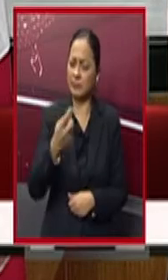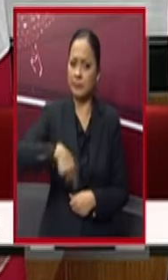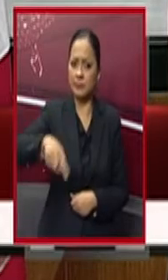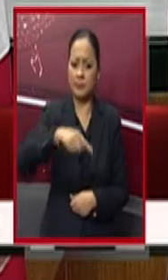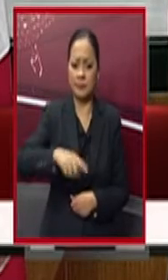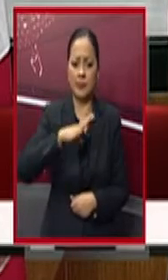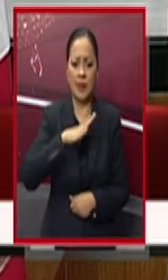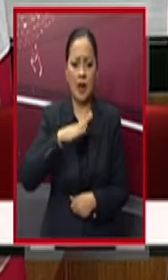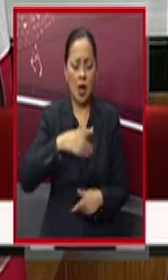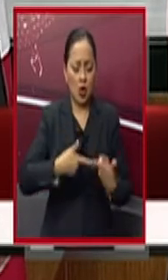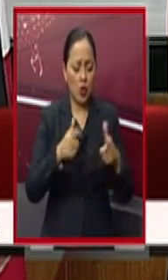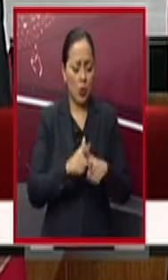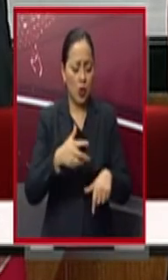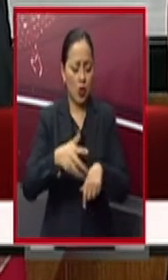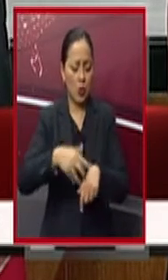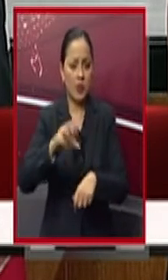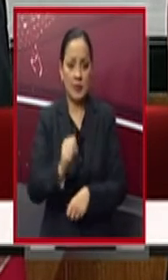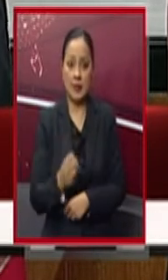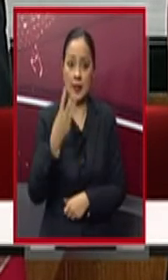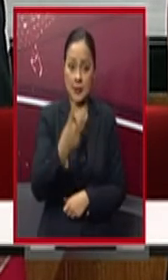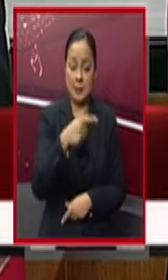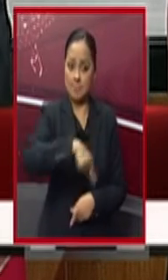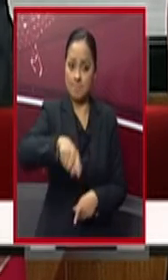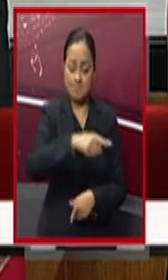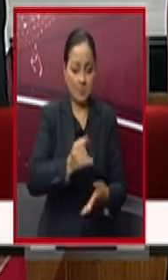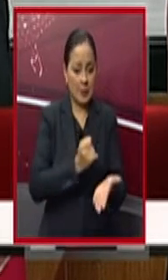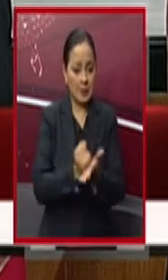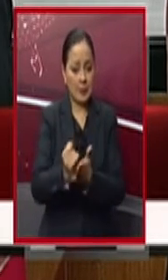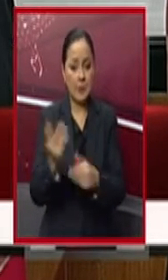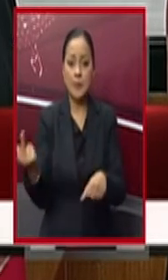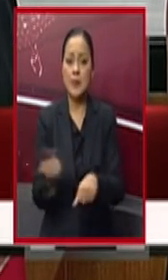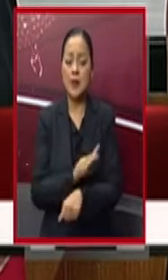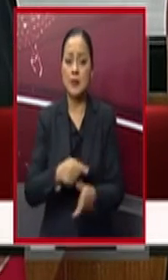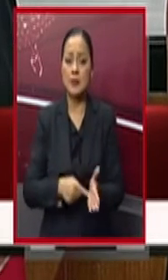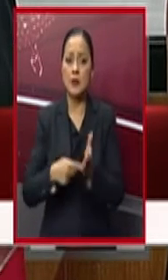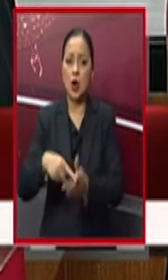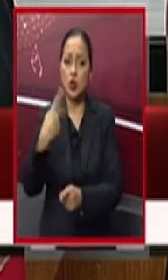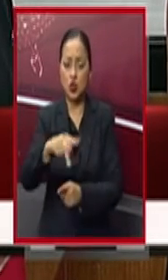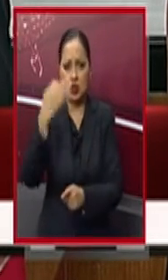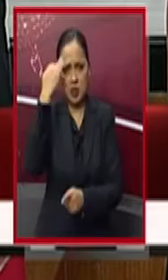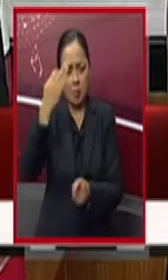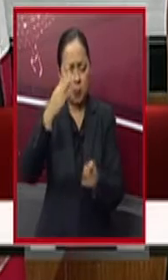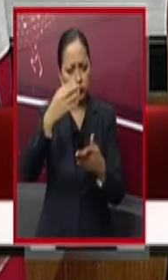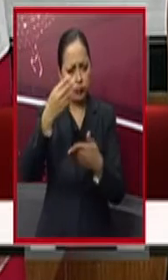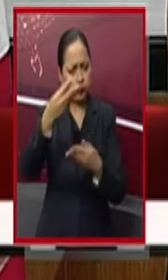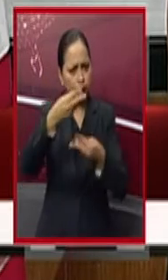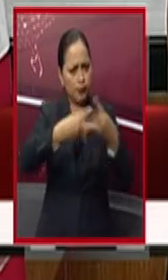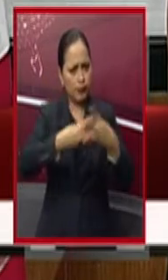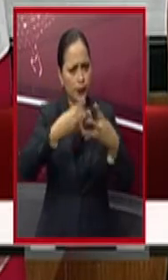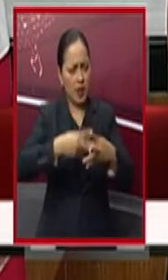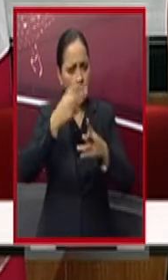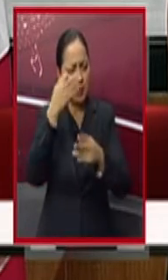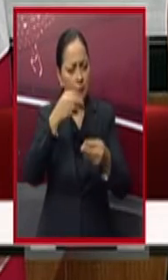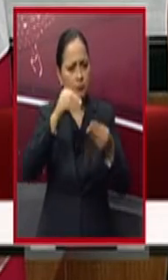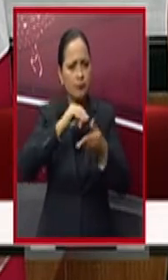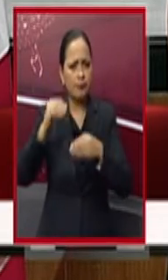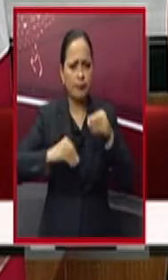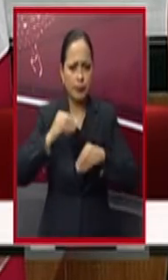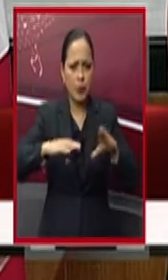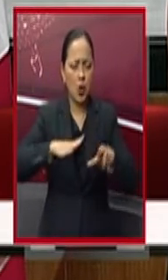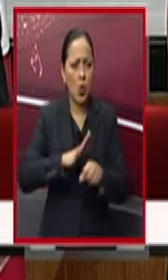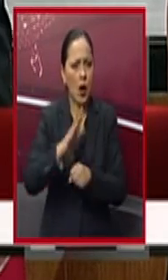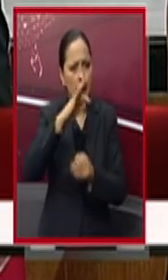la 63 legislatura defina, conforme a sus propios tiempos, la agenda de trabajo que habrá de